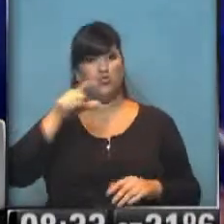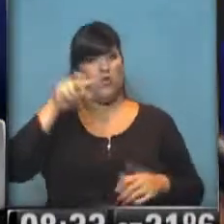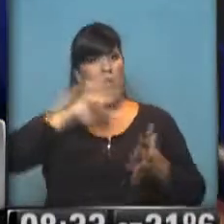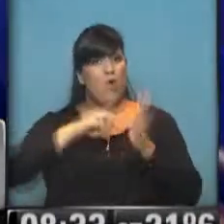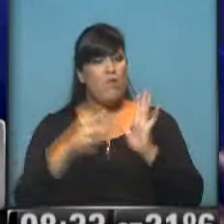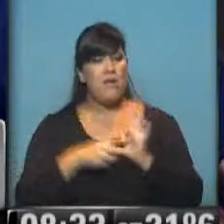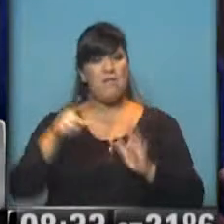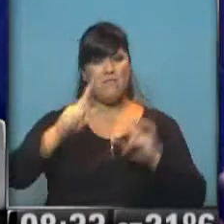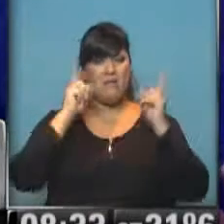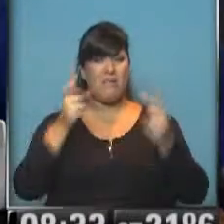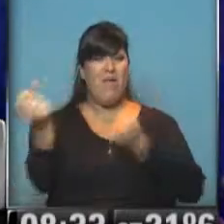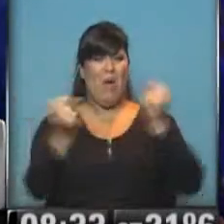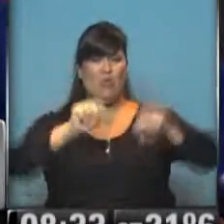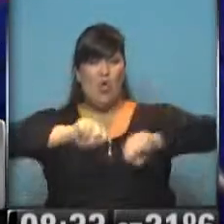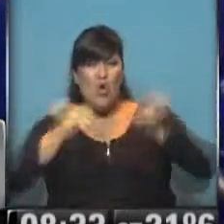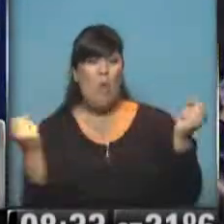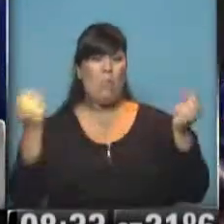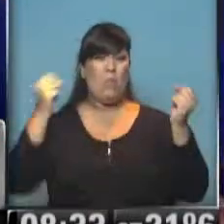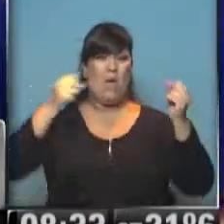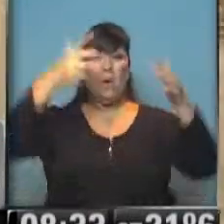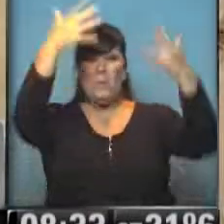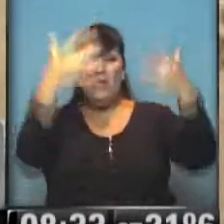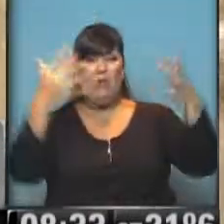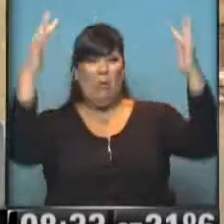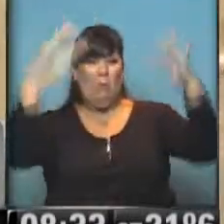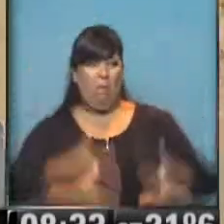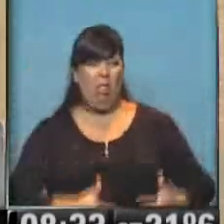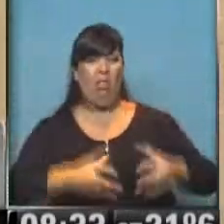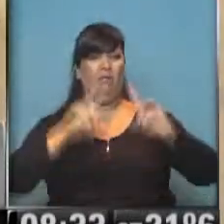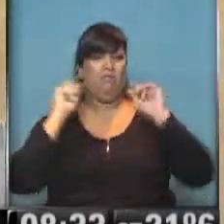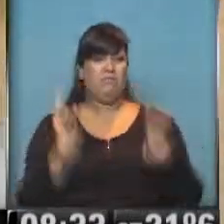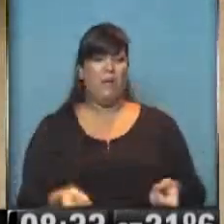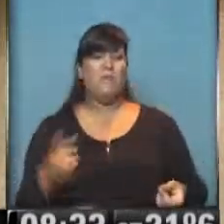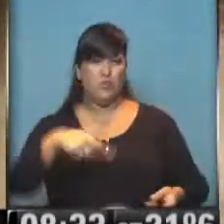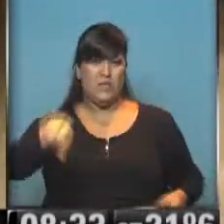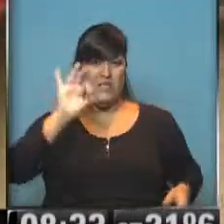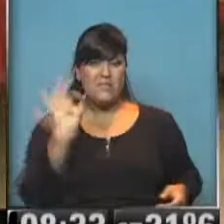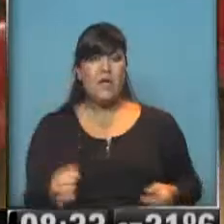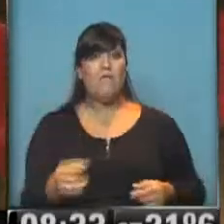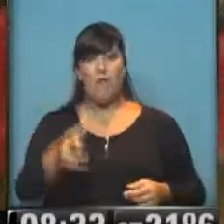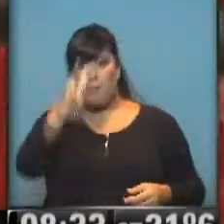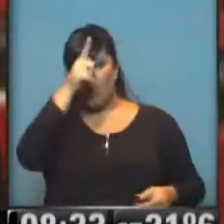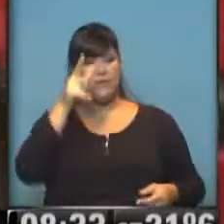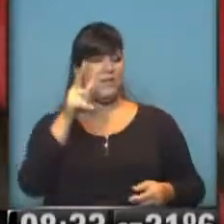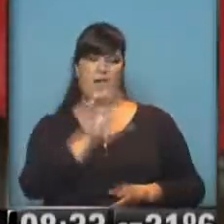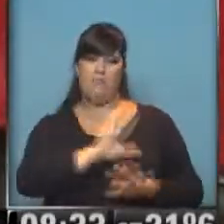deportivo, rompieron autos, vidrio, y la gente, ustedes saben la indignación que tenían los vecinos, no dudamos un segundo.